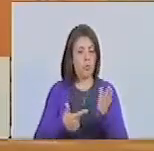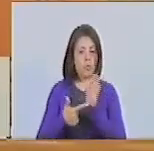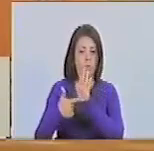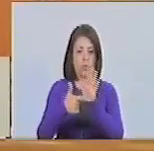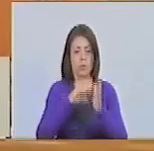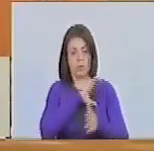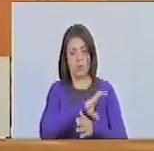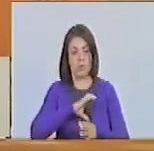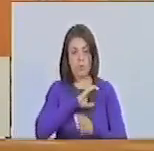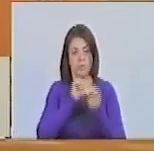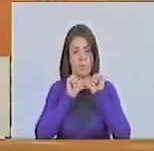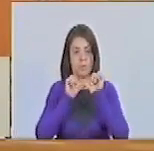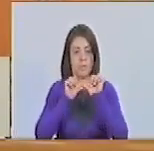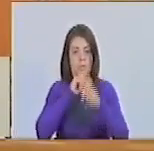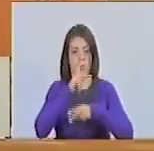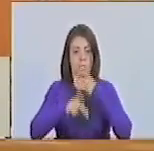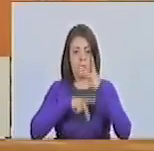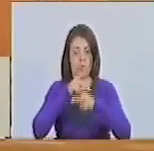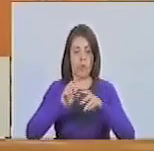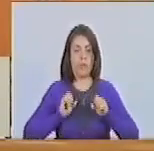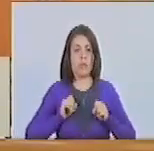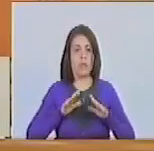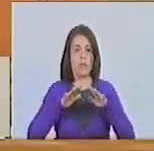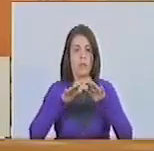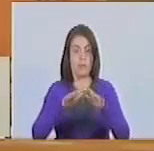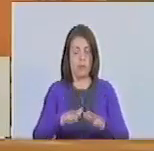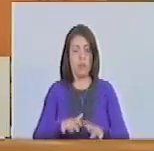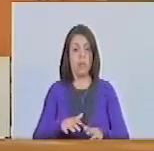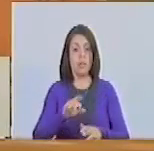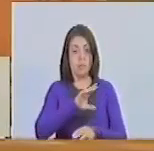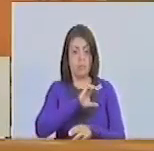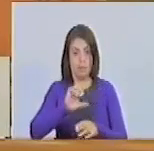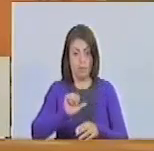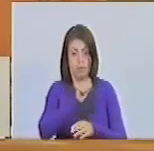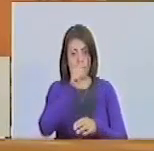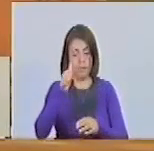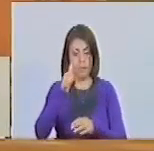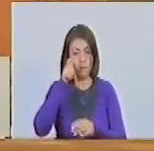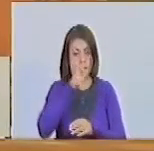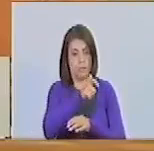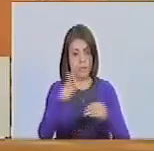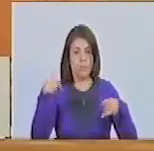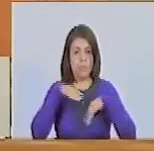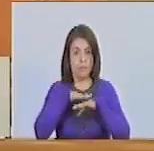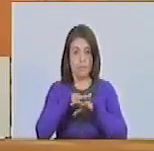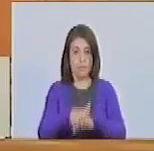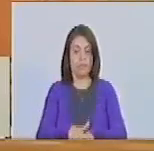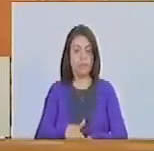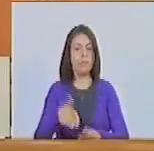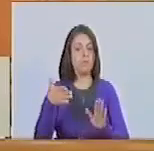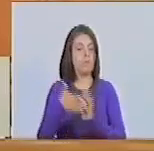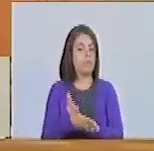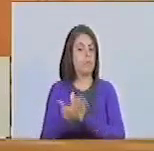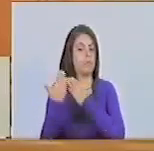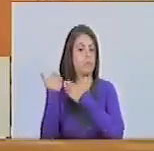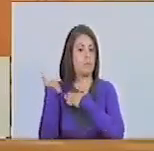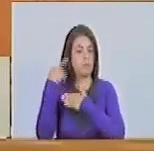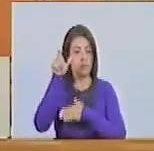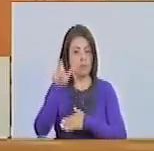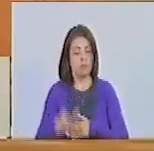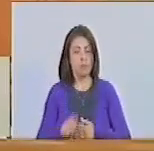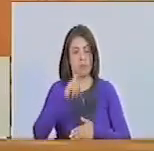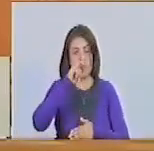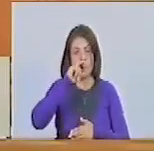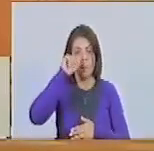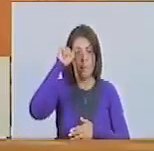por la Comisión Permanente Política Exterior, Soberanía e Integración, mediante la cual se autoriza al ciudadano